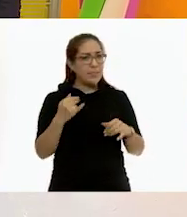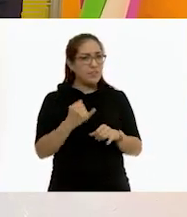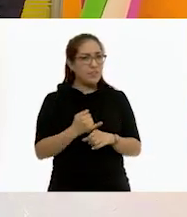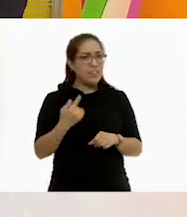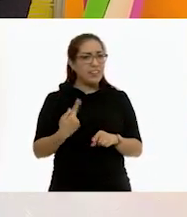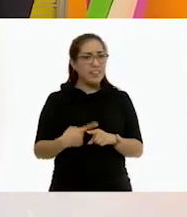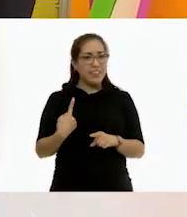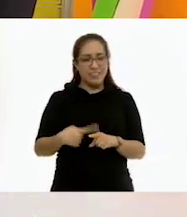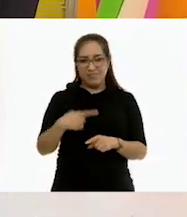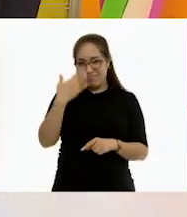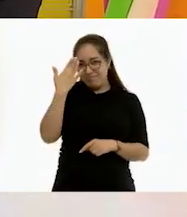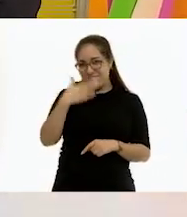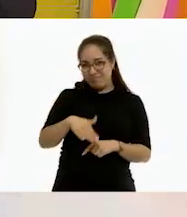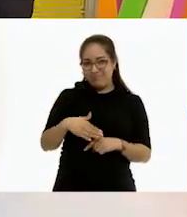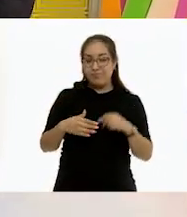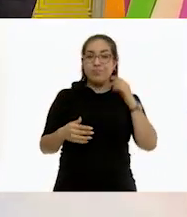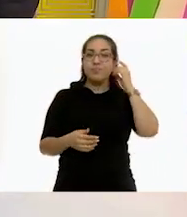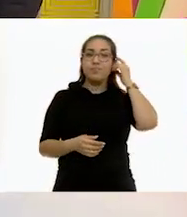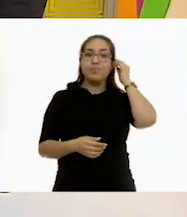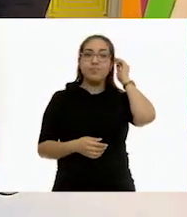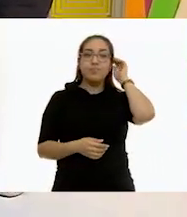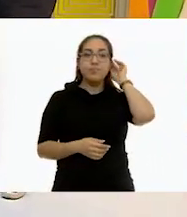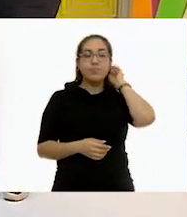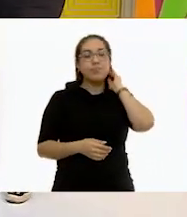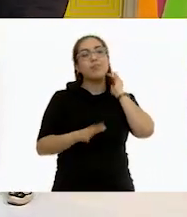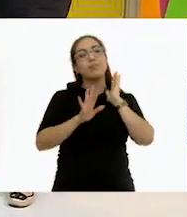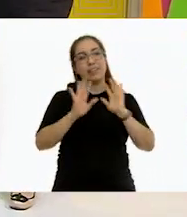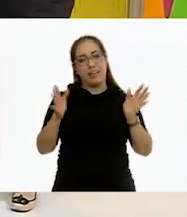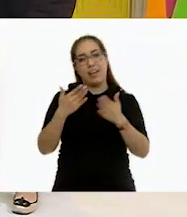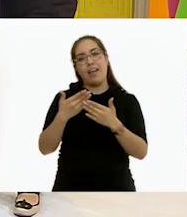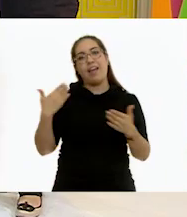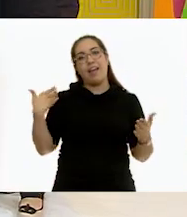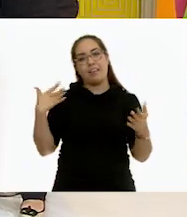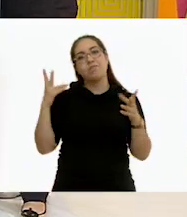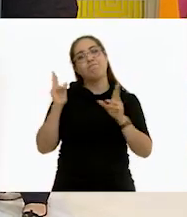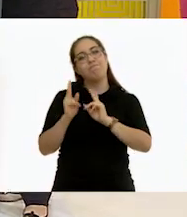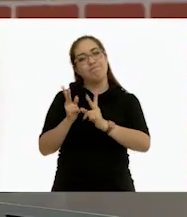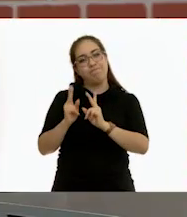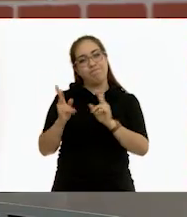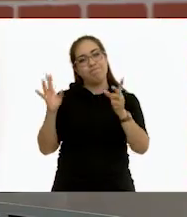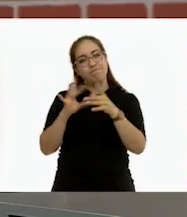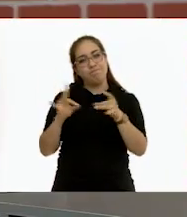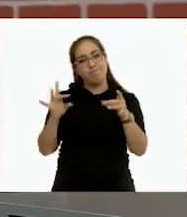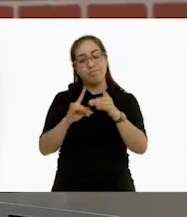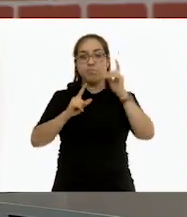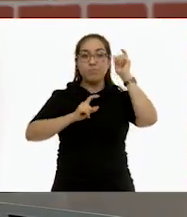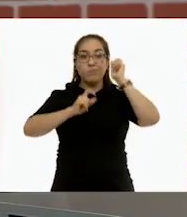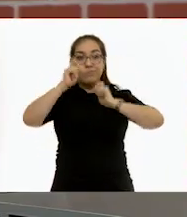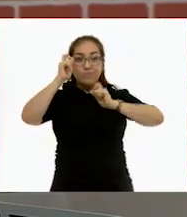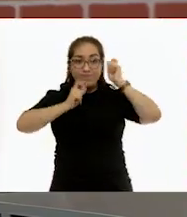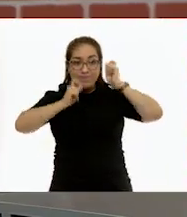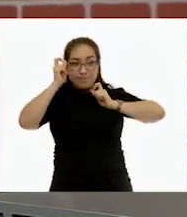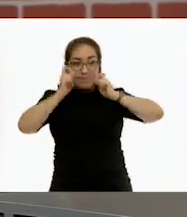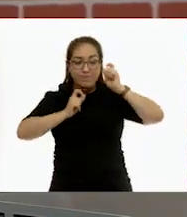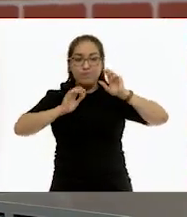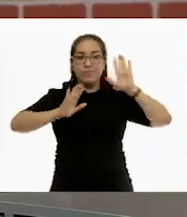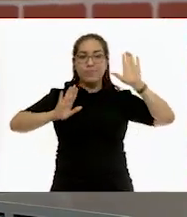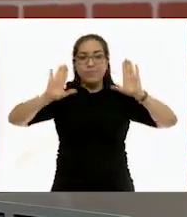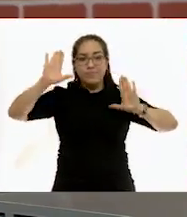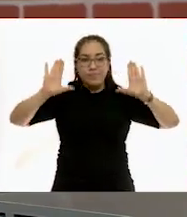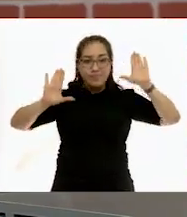importante. Sí. Así es. Y entonces, como hemos comentado, pues los gestos,